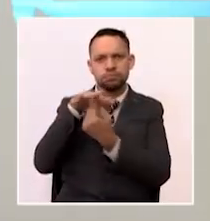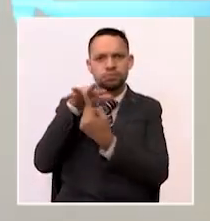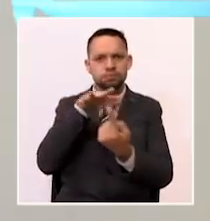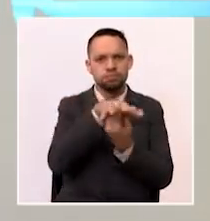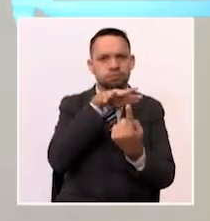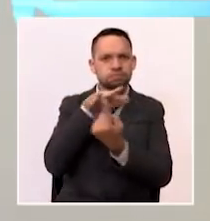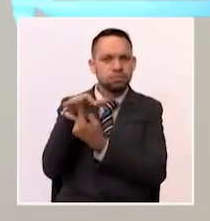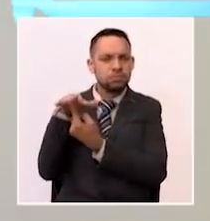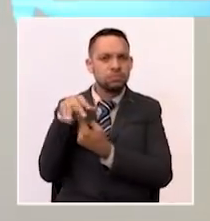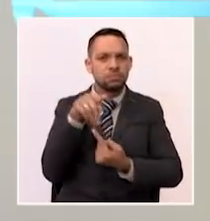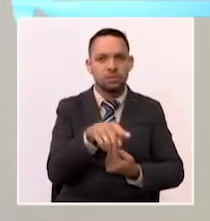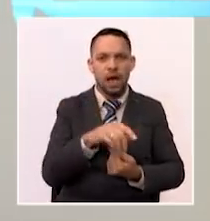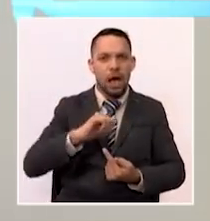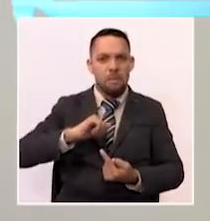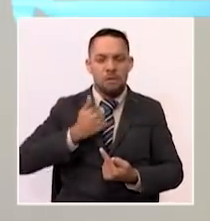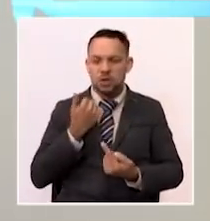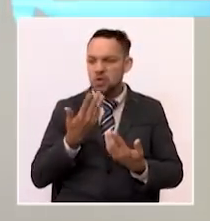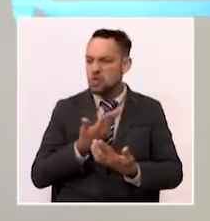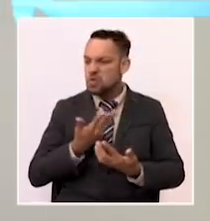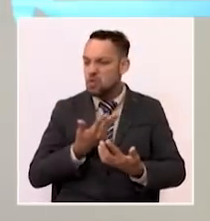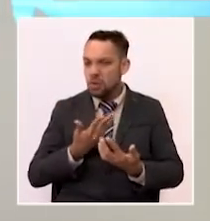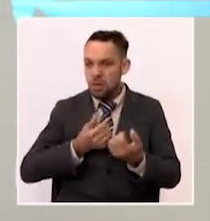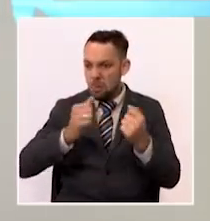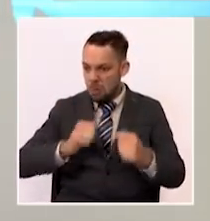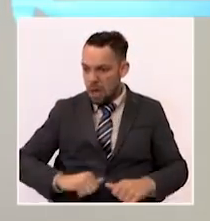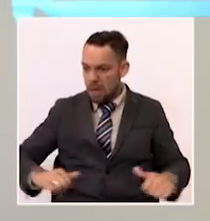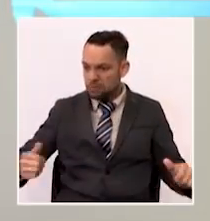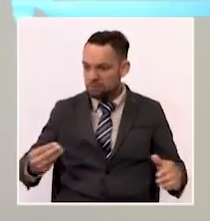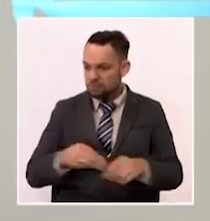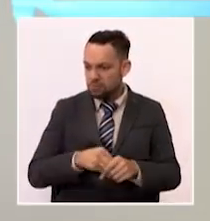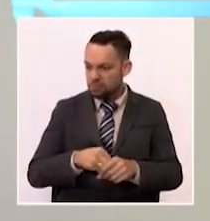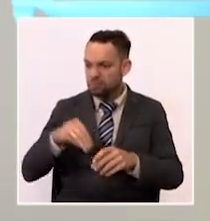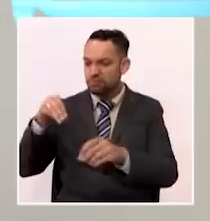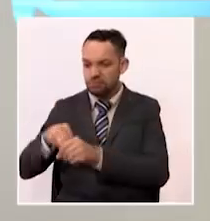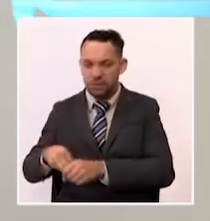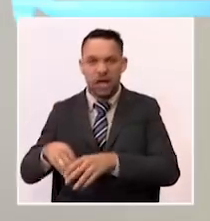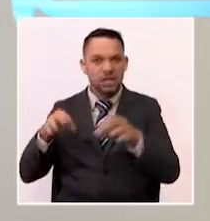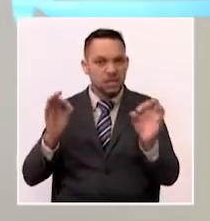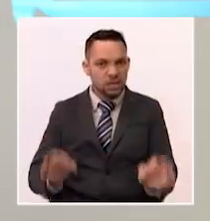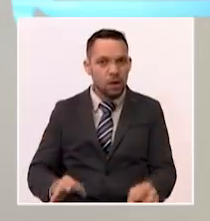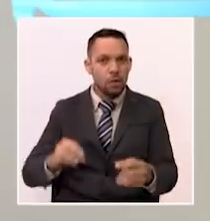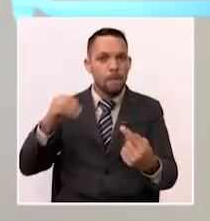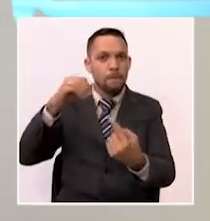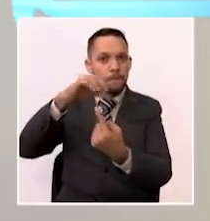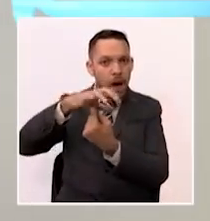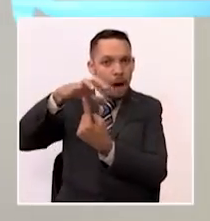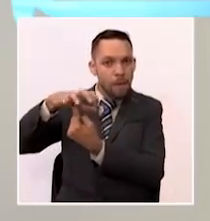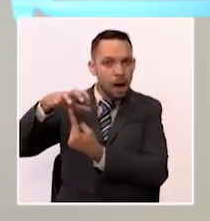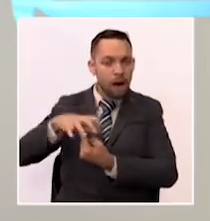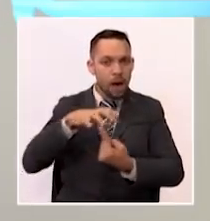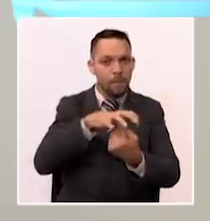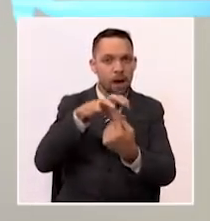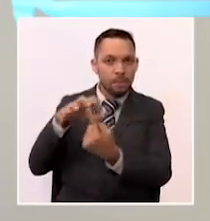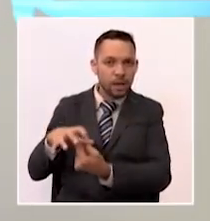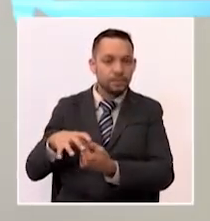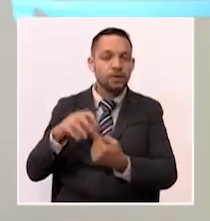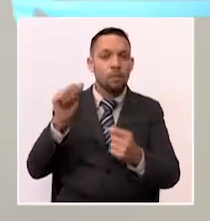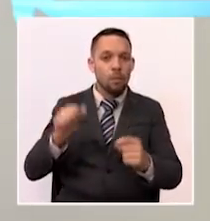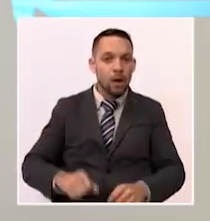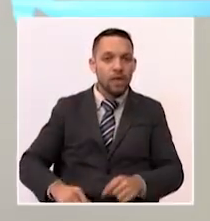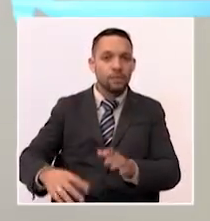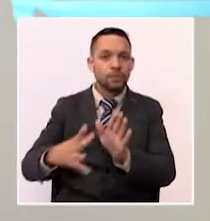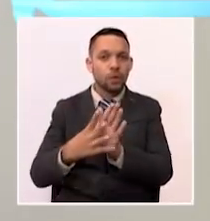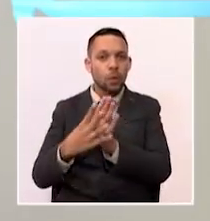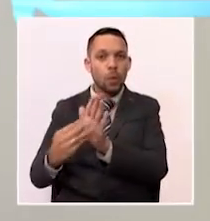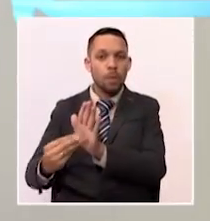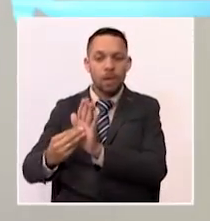hongos aprovechan cualquier espacio que usted les dé, cualquier pH alterado para meterse ahí. Y los hongos son muy contagiosos. Entonces, cada que tenemos